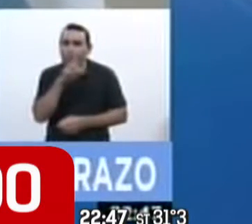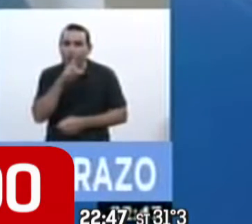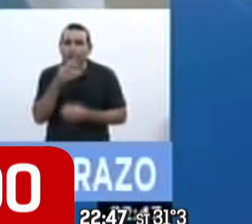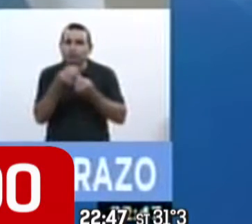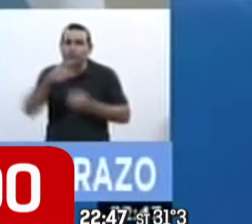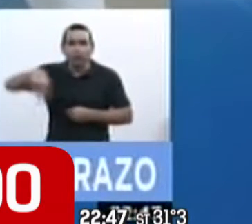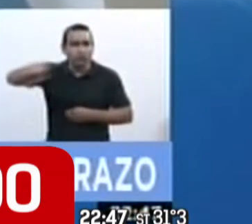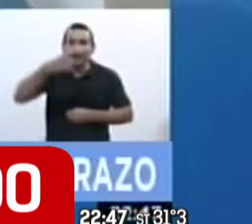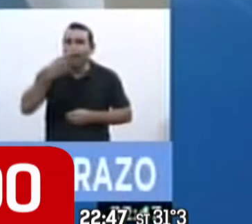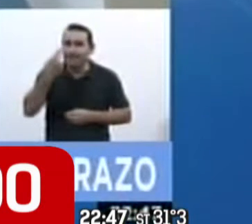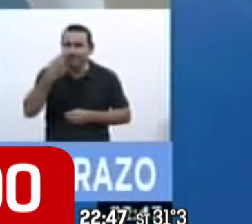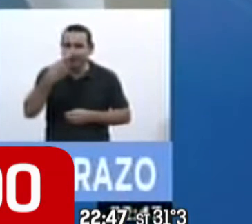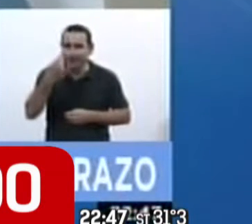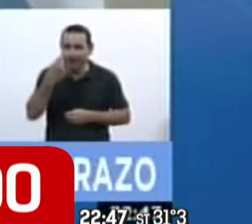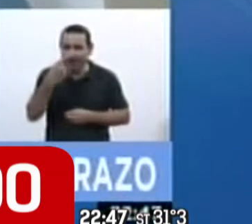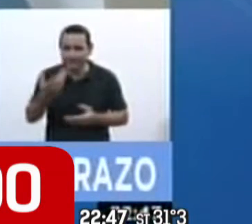mujeres.